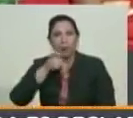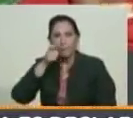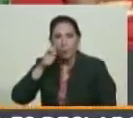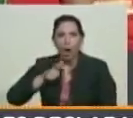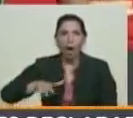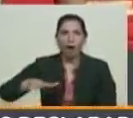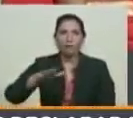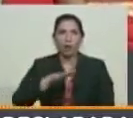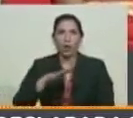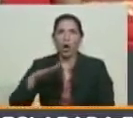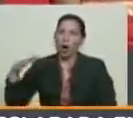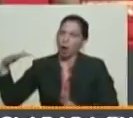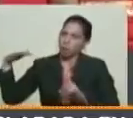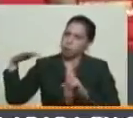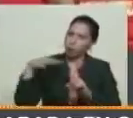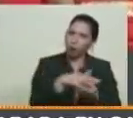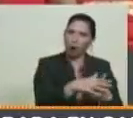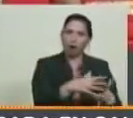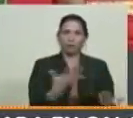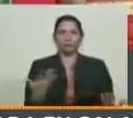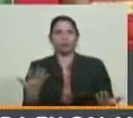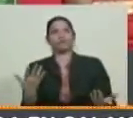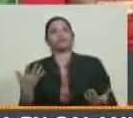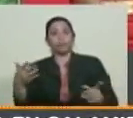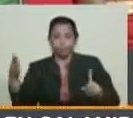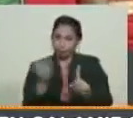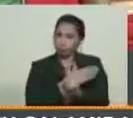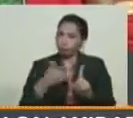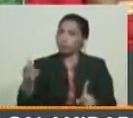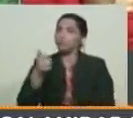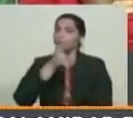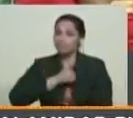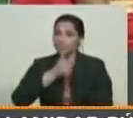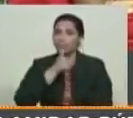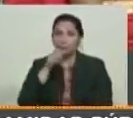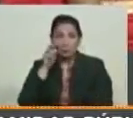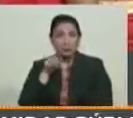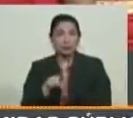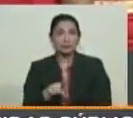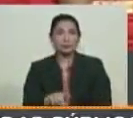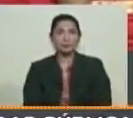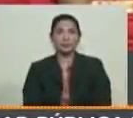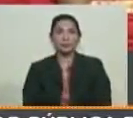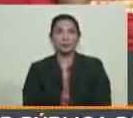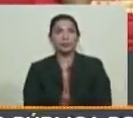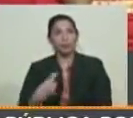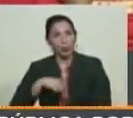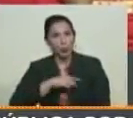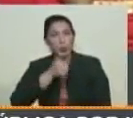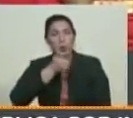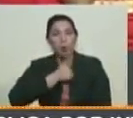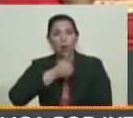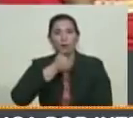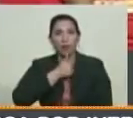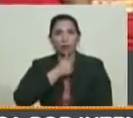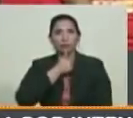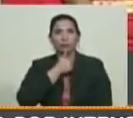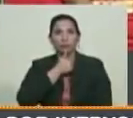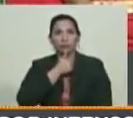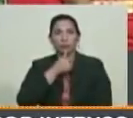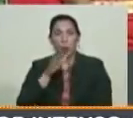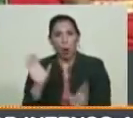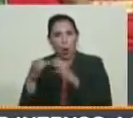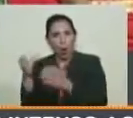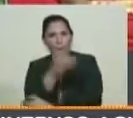descargas, hemos aguantado ataques. Miren, hemos aguantado inclusive que la derecha